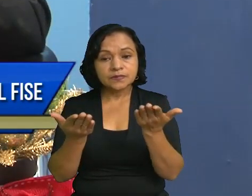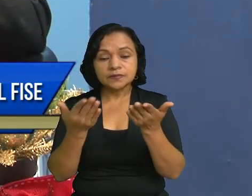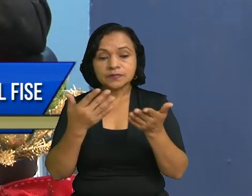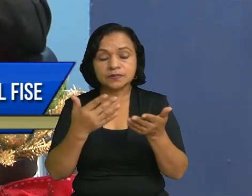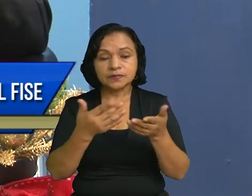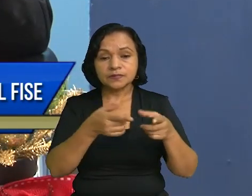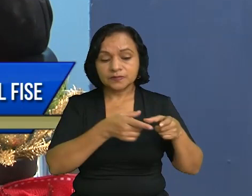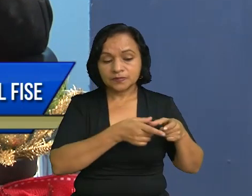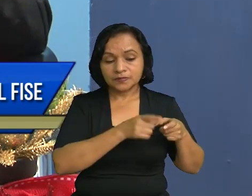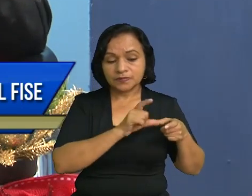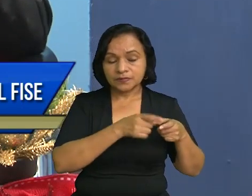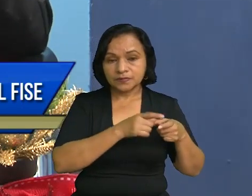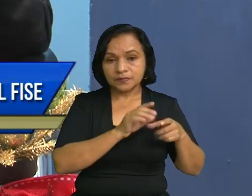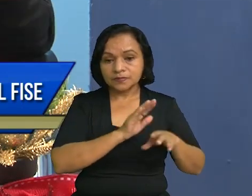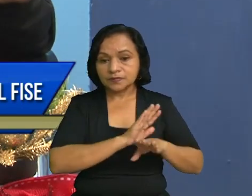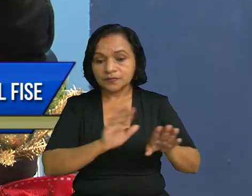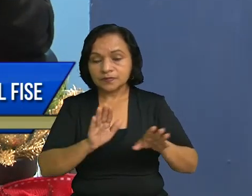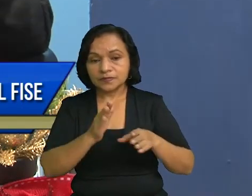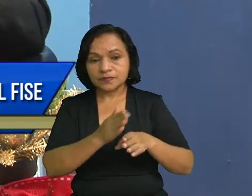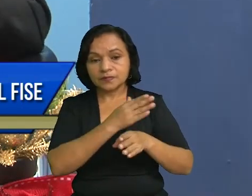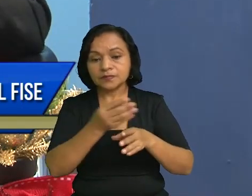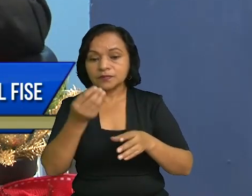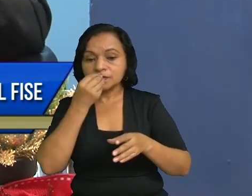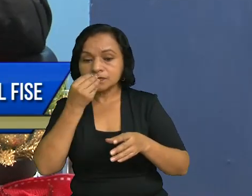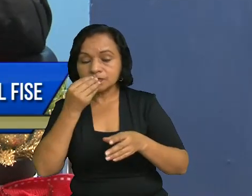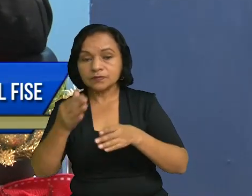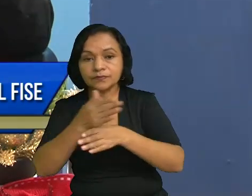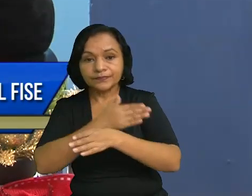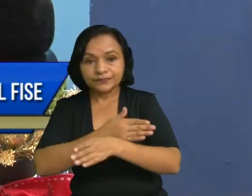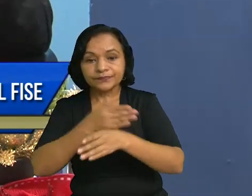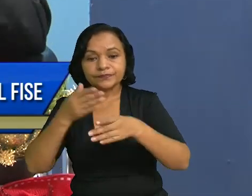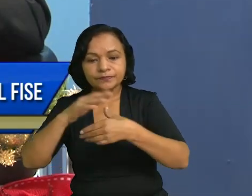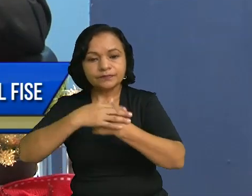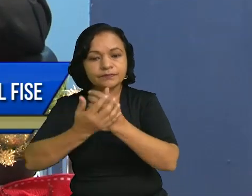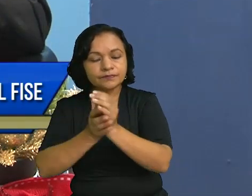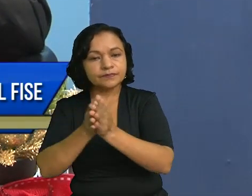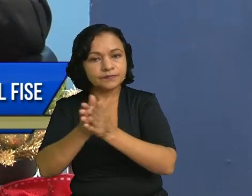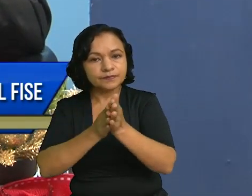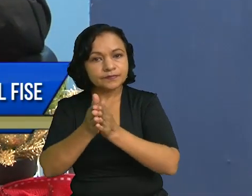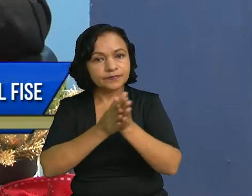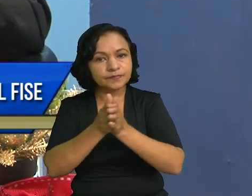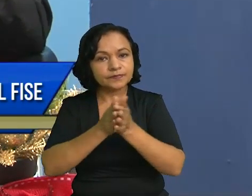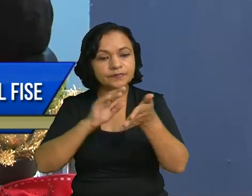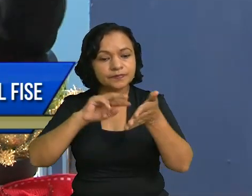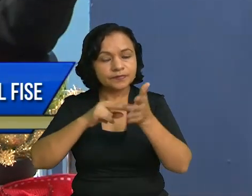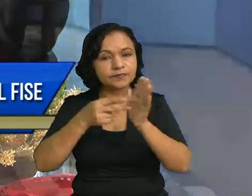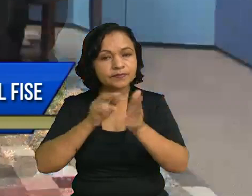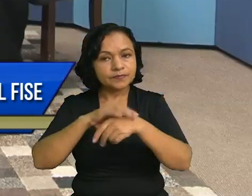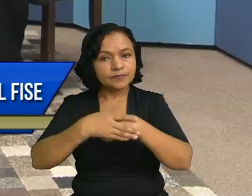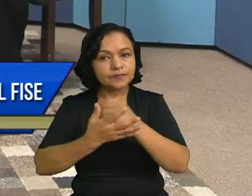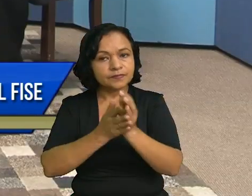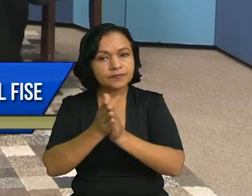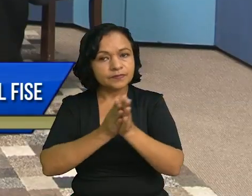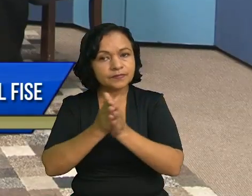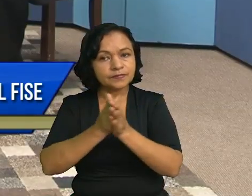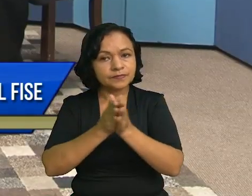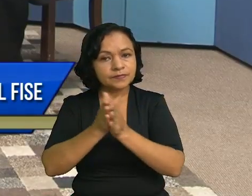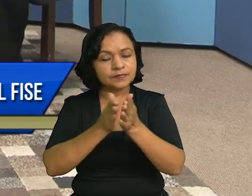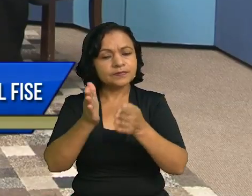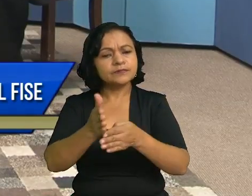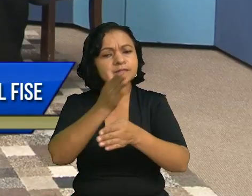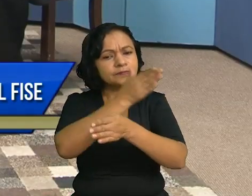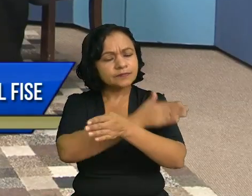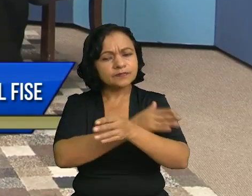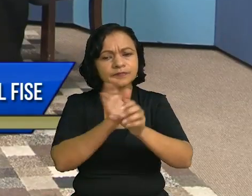necesidad de fisiológica o antes de ingerir los alimentos nosotros tenemos también el concepto de lavado a mano bastante antes de que